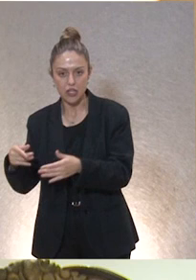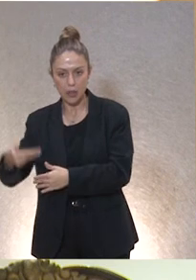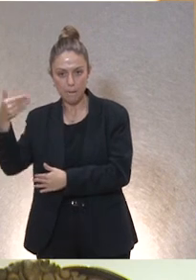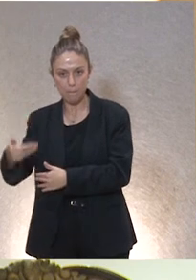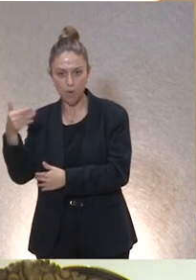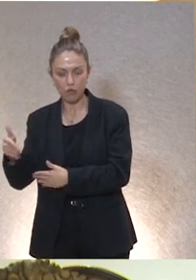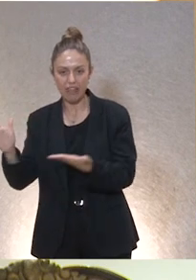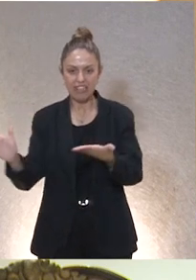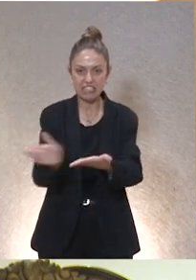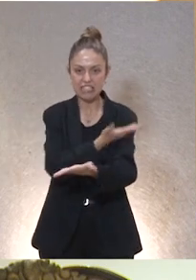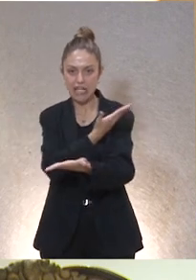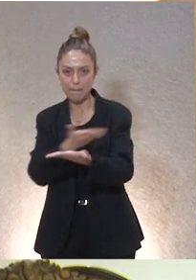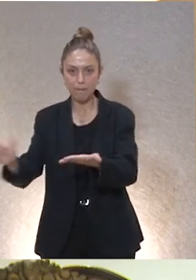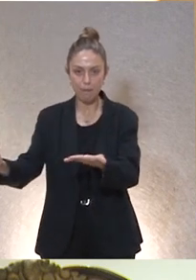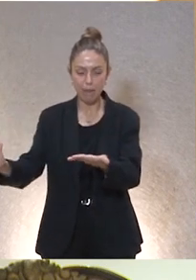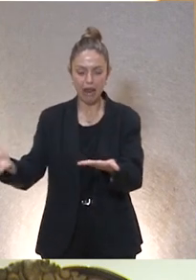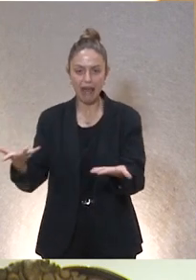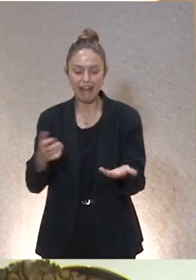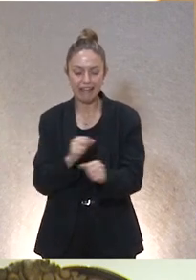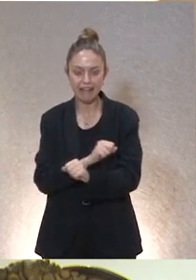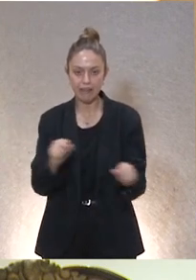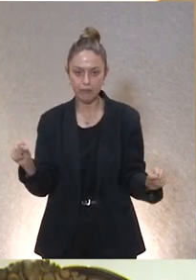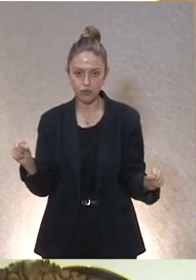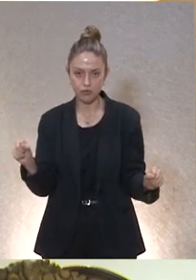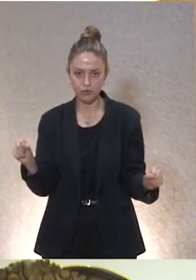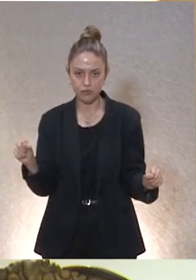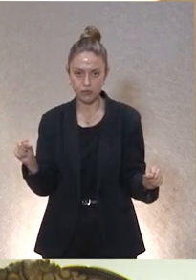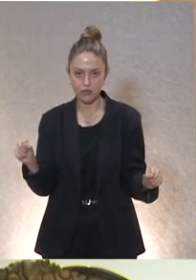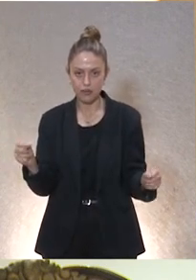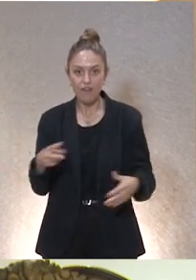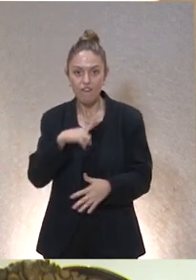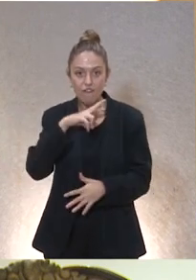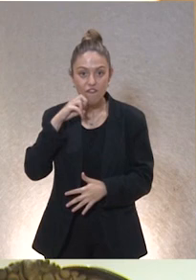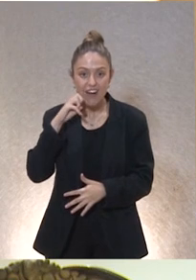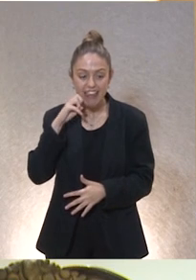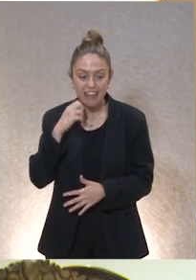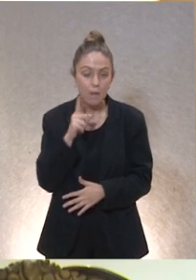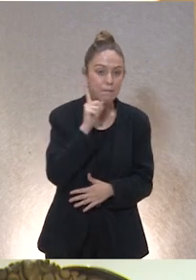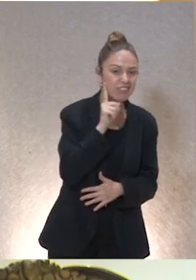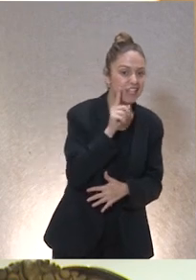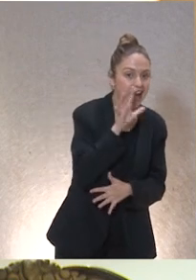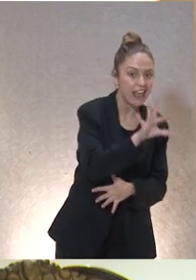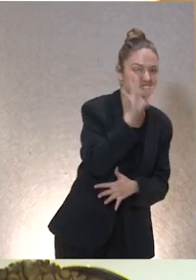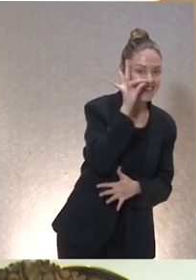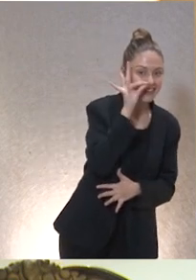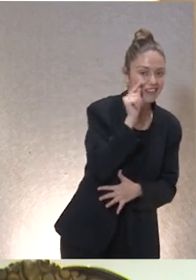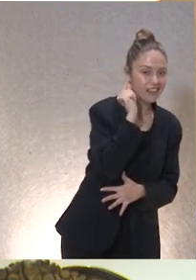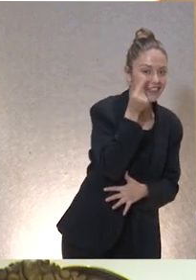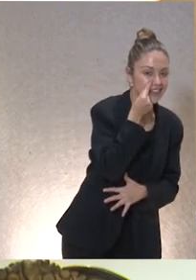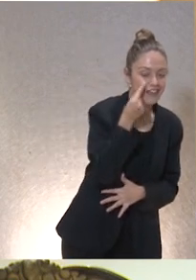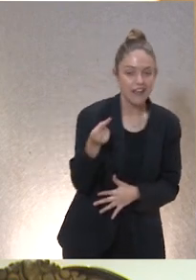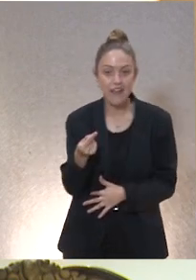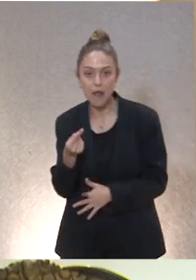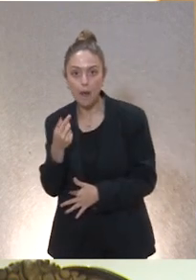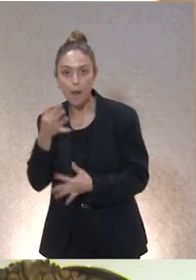de los charcos no resulta fácil identificar las mentiras e identificar las